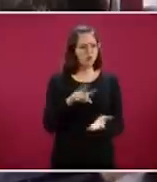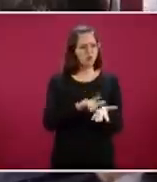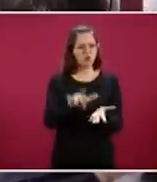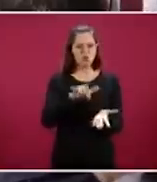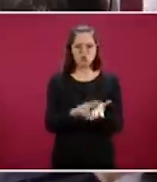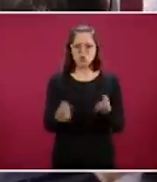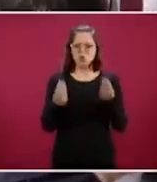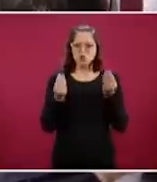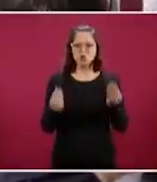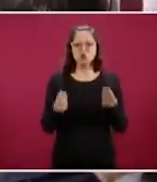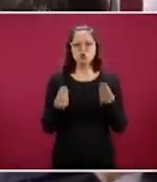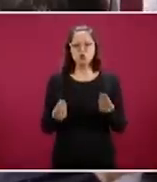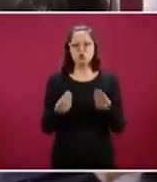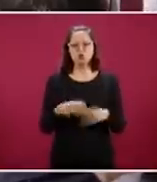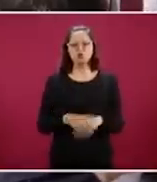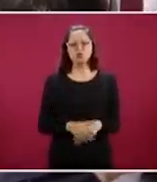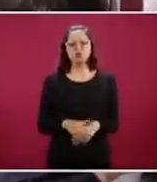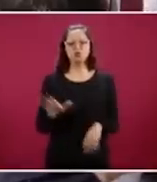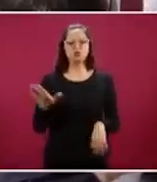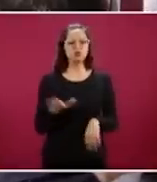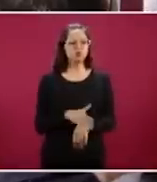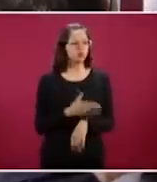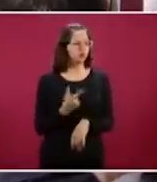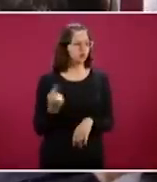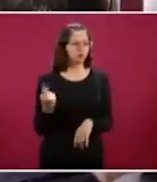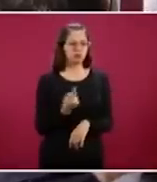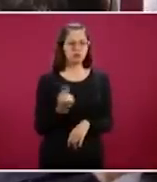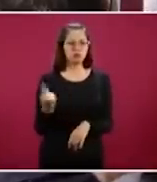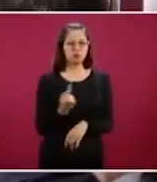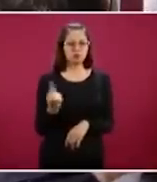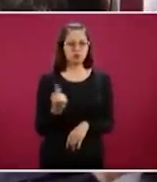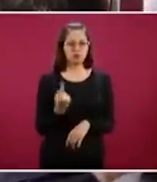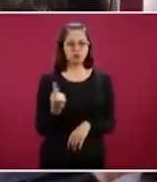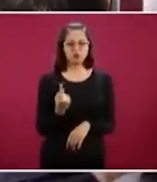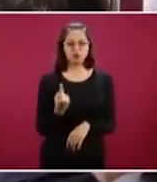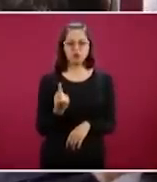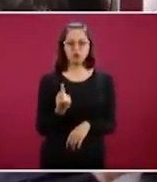porque es un